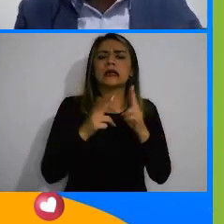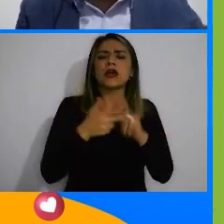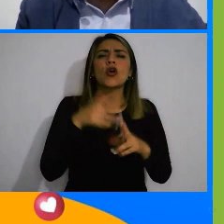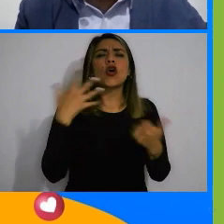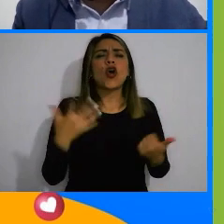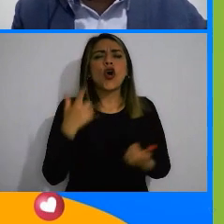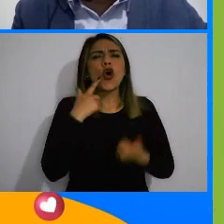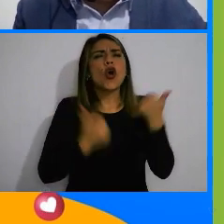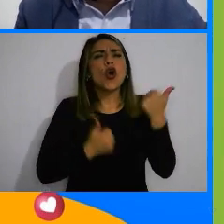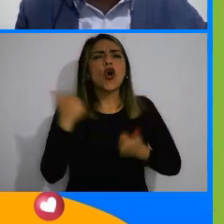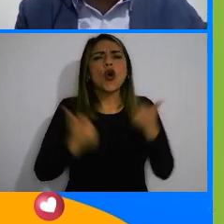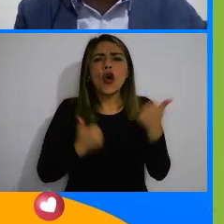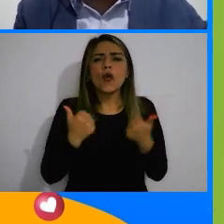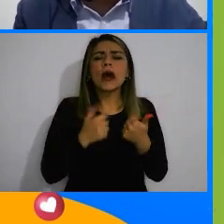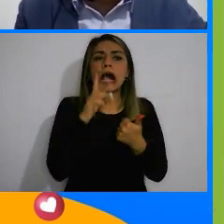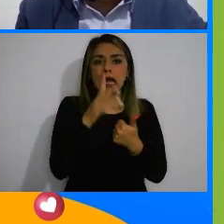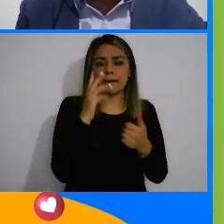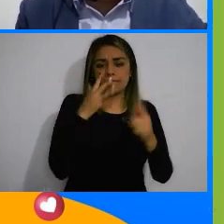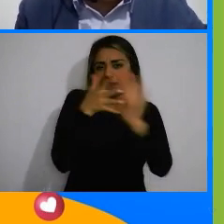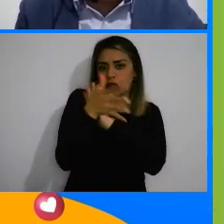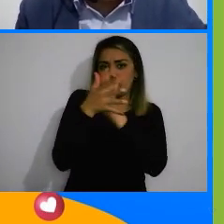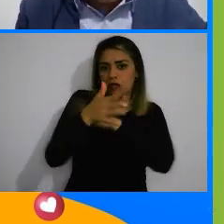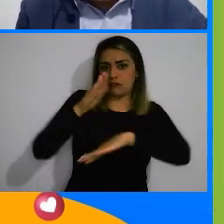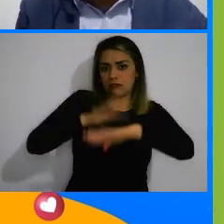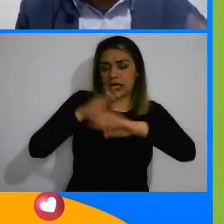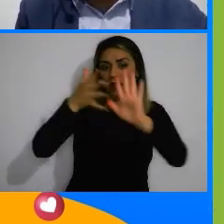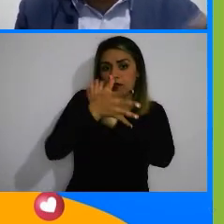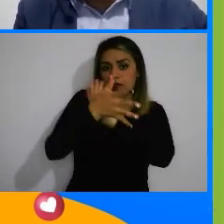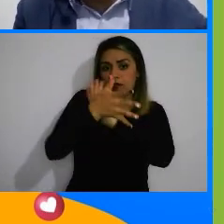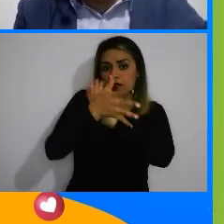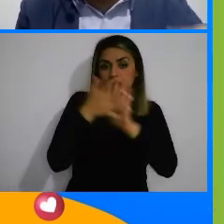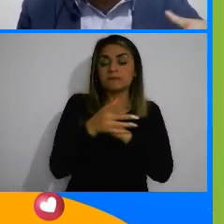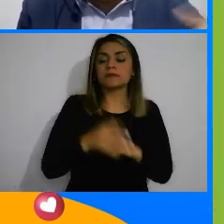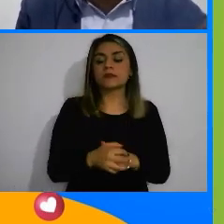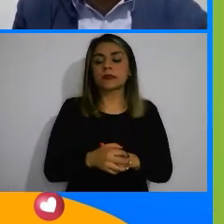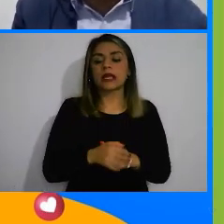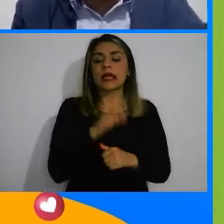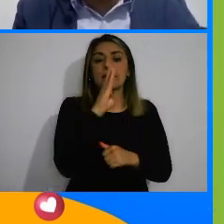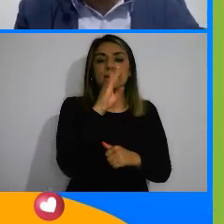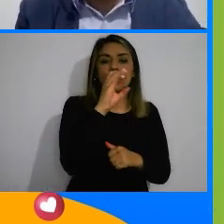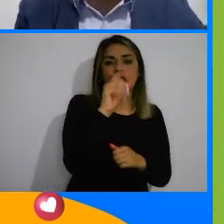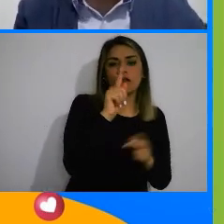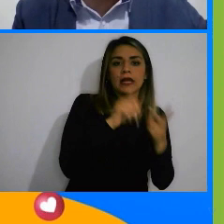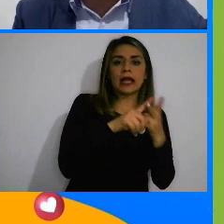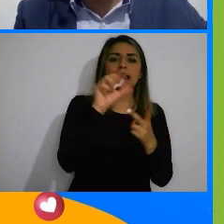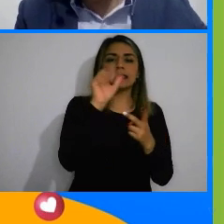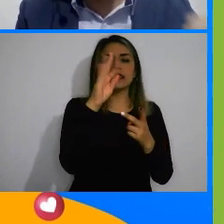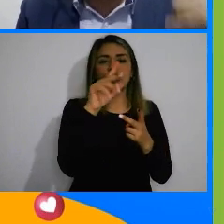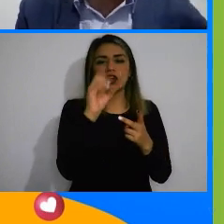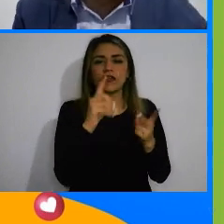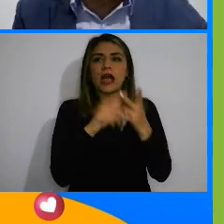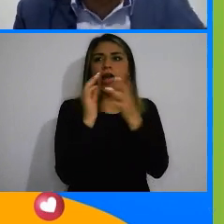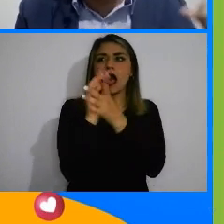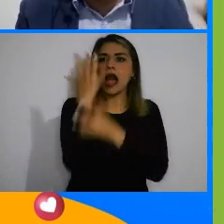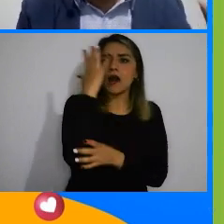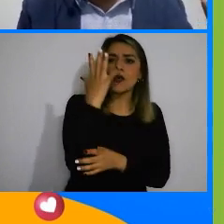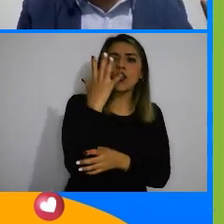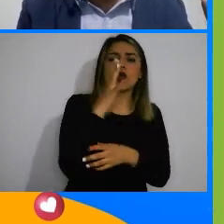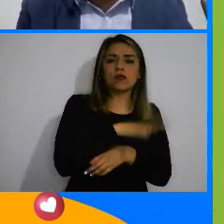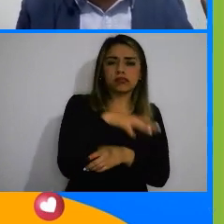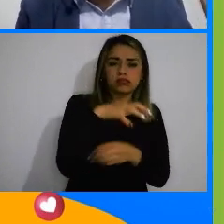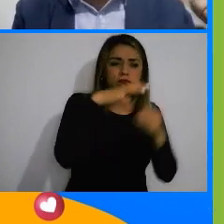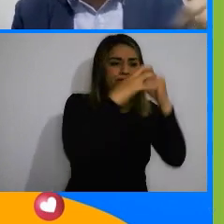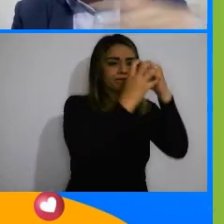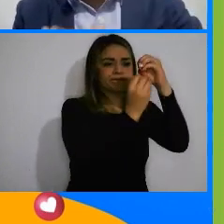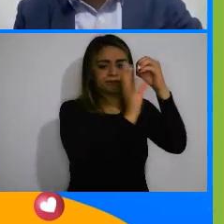por solo a manera de información para los chicos, que las briófitas, que las traqueofitas, estoy hablando de los árboles, de los musgos,